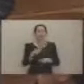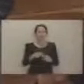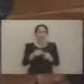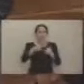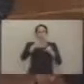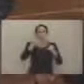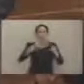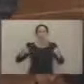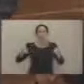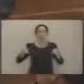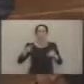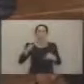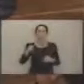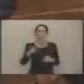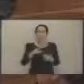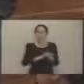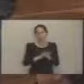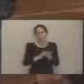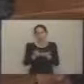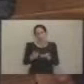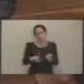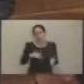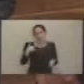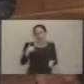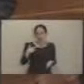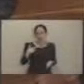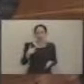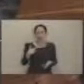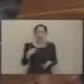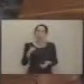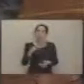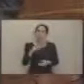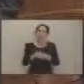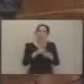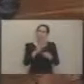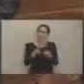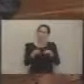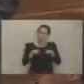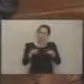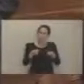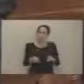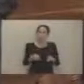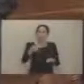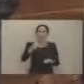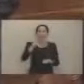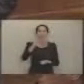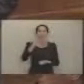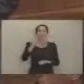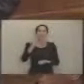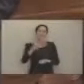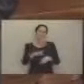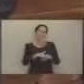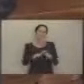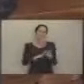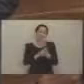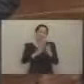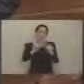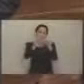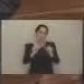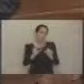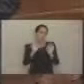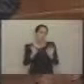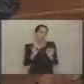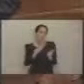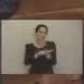aludido de manera un poco periférica a ello, con unos costes o unos ATR, lamento tener que hablar de esta manera, pero es un poco el